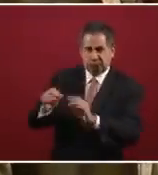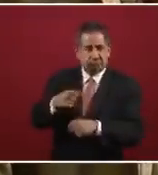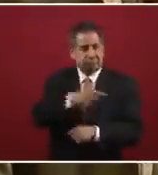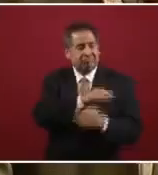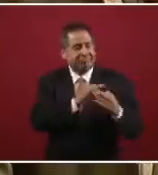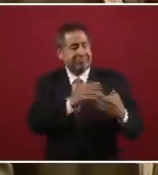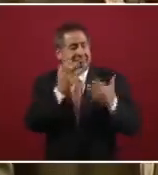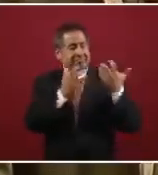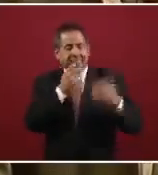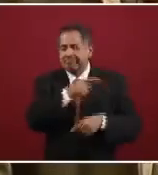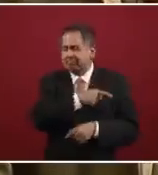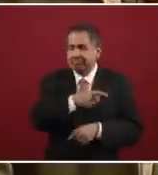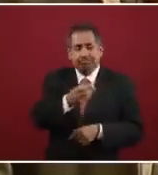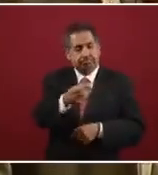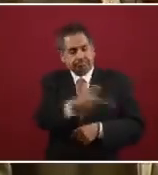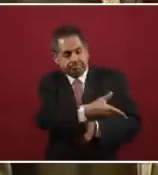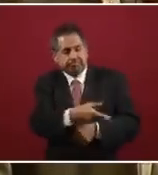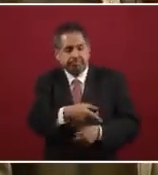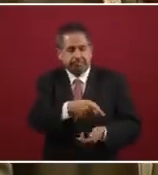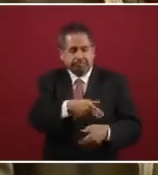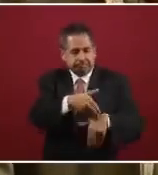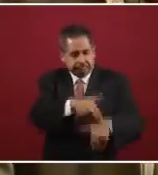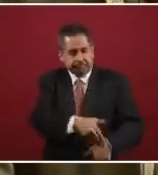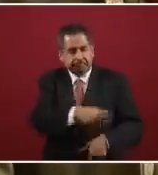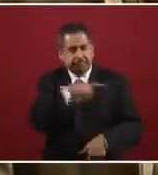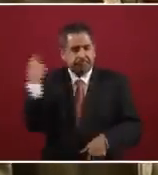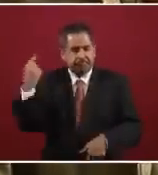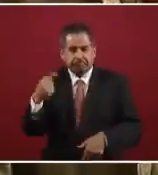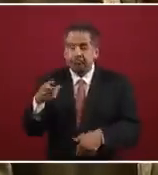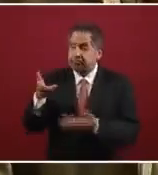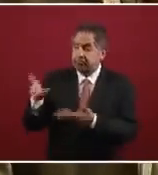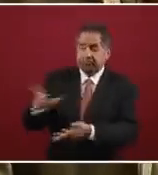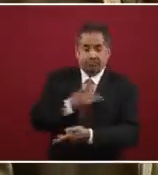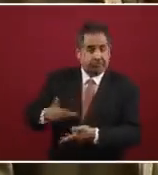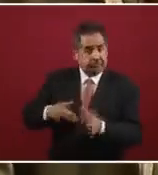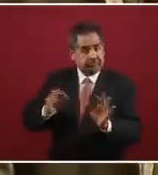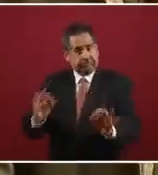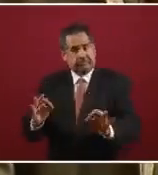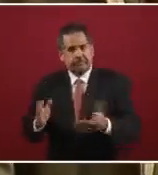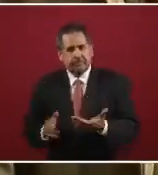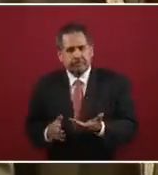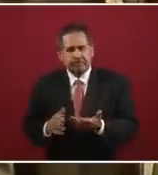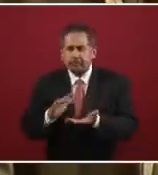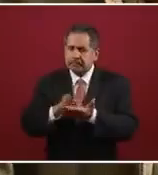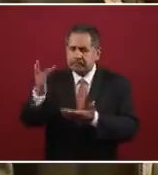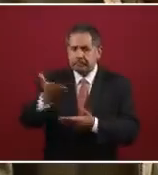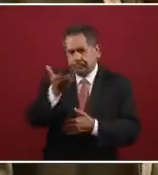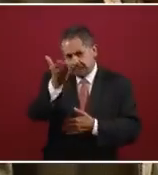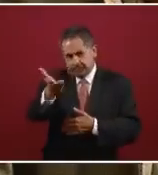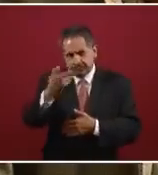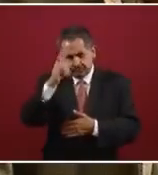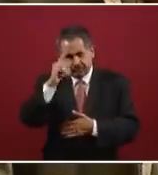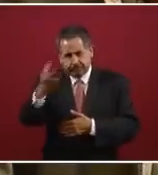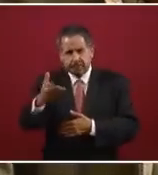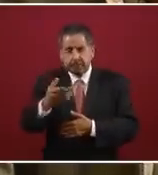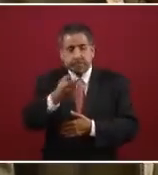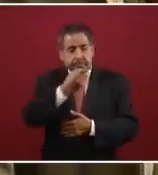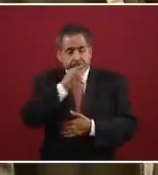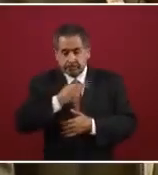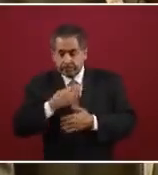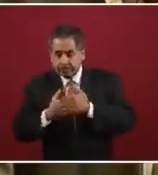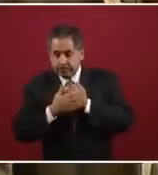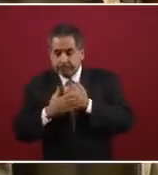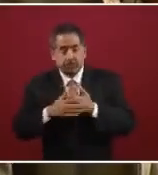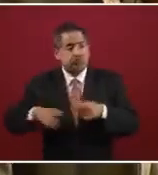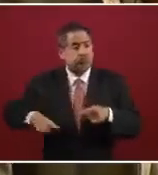los de enfrente ni modo tienen que asimilar que perdieron y la situación está ahí en que tenemos que agradecerle a usted me dicen y